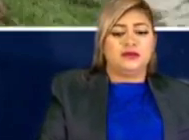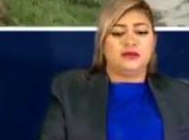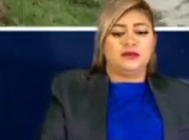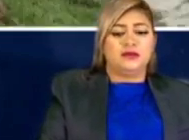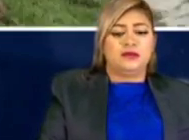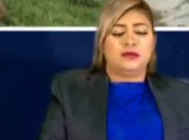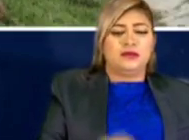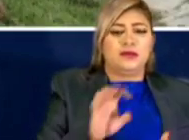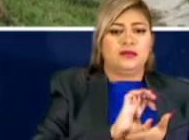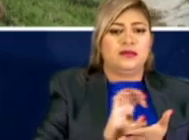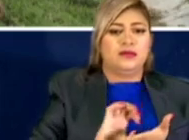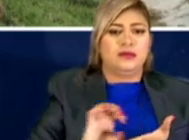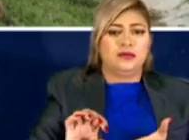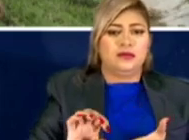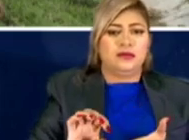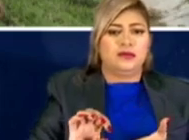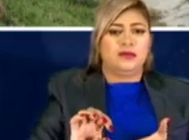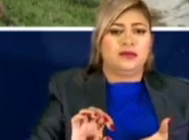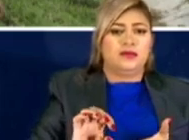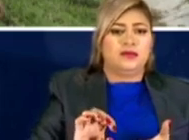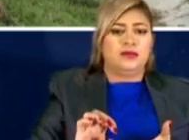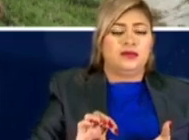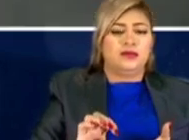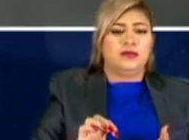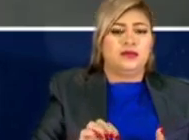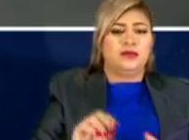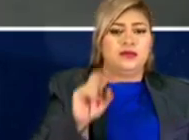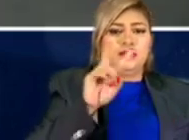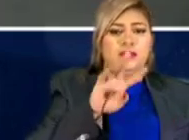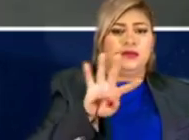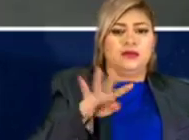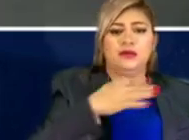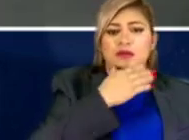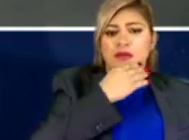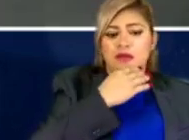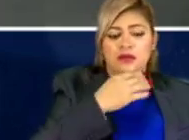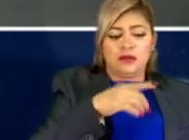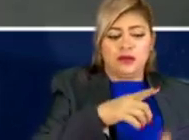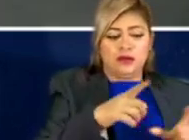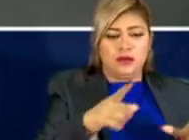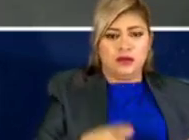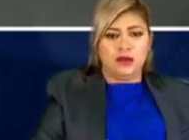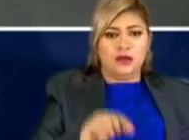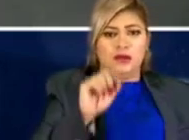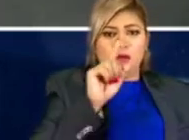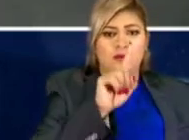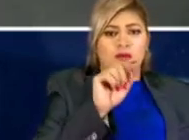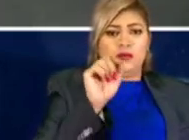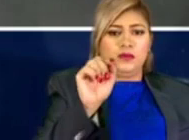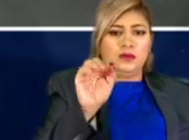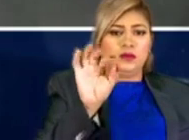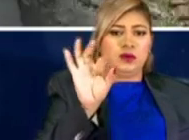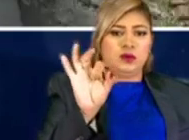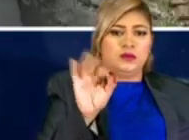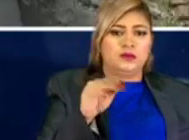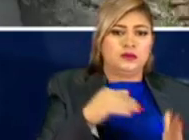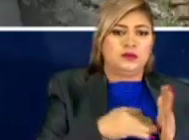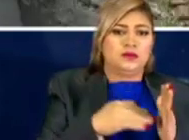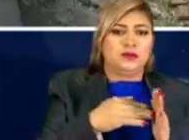la escuela Altos de Cabuya en la 24 de diciembre representó una inversión de 1.9 millones de balboas.